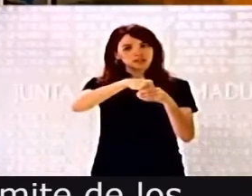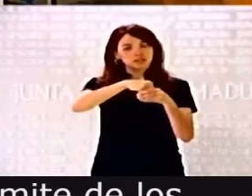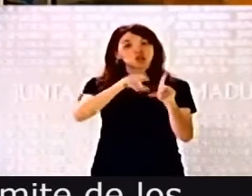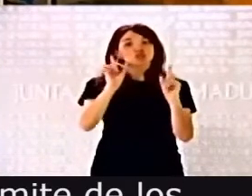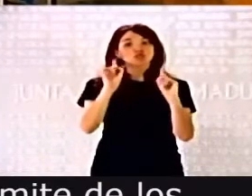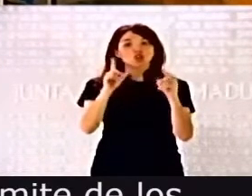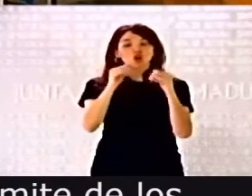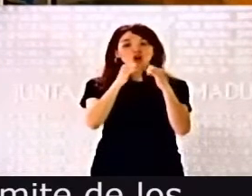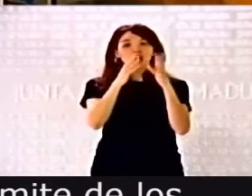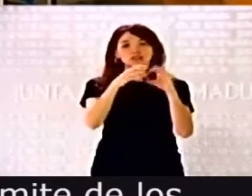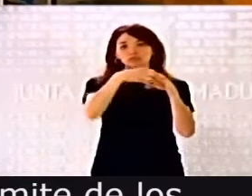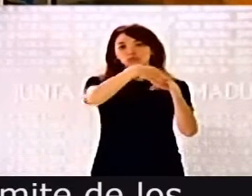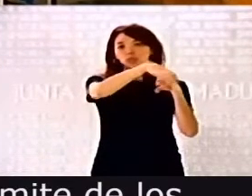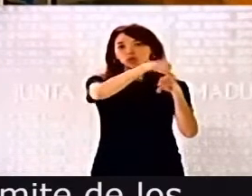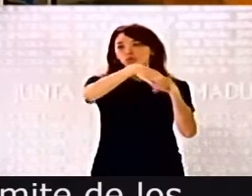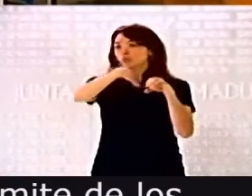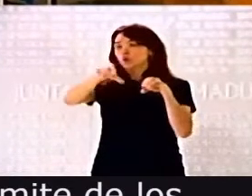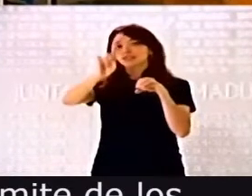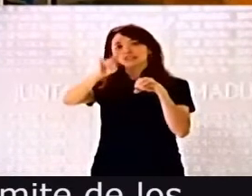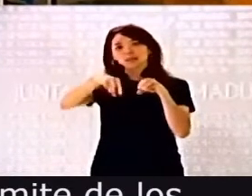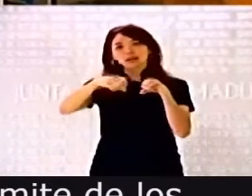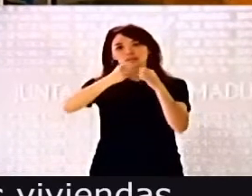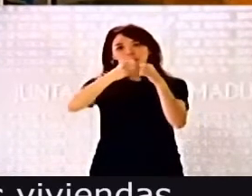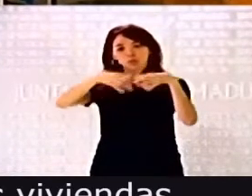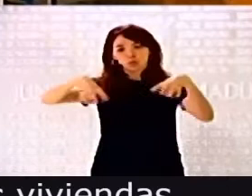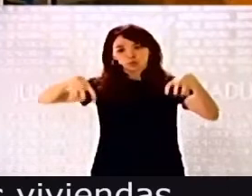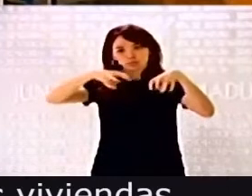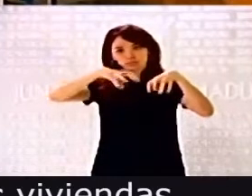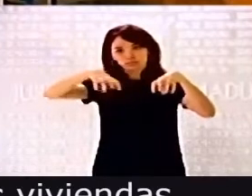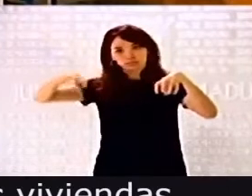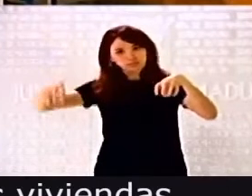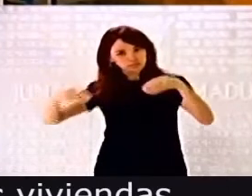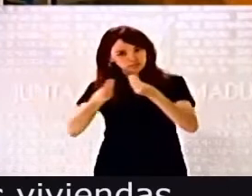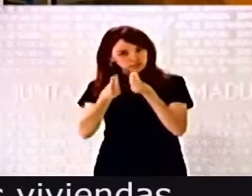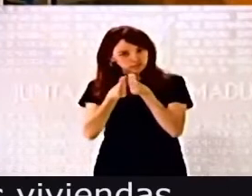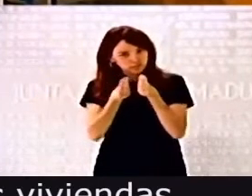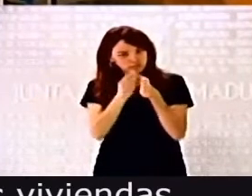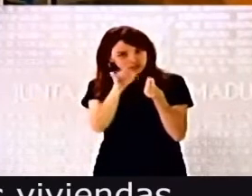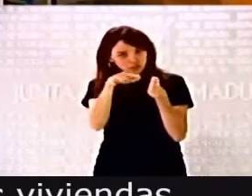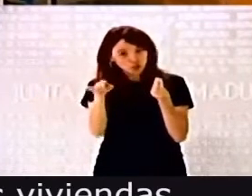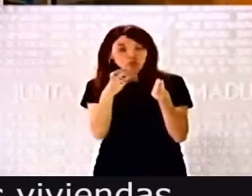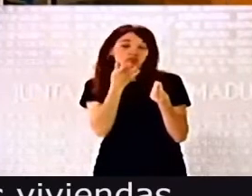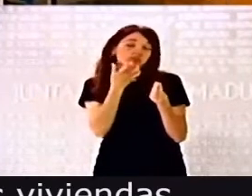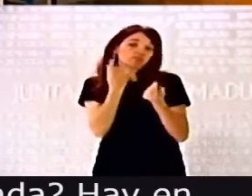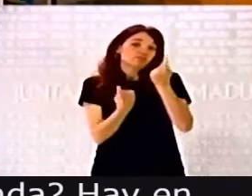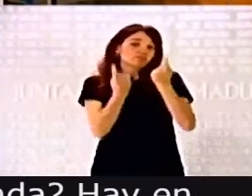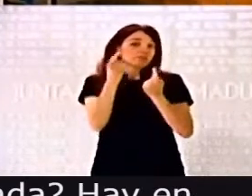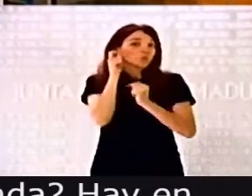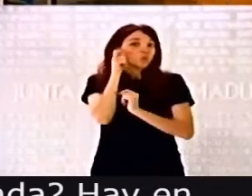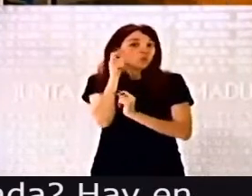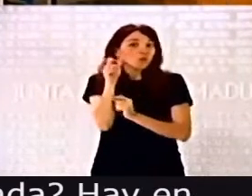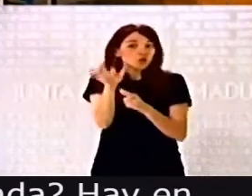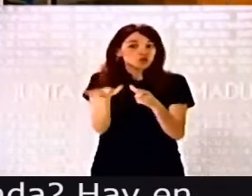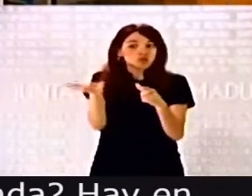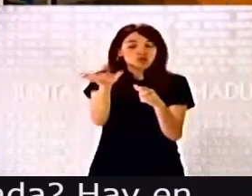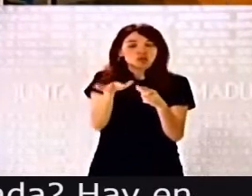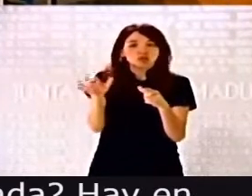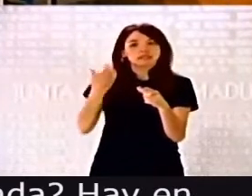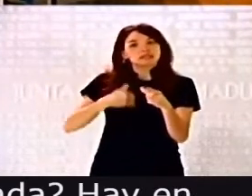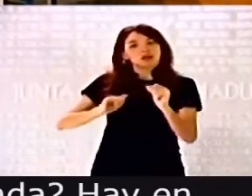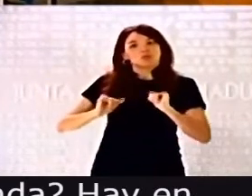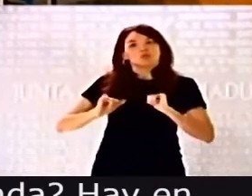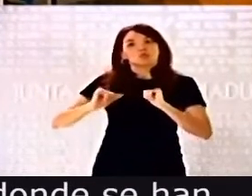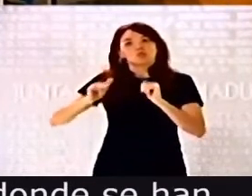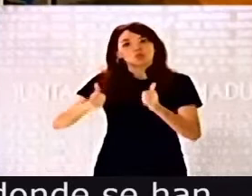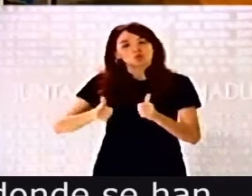viviendas aisladas, sino también las agrupaciones de vivienda. Hay en algunos casos, en poblaciones de Extremadura, donde se han iniciado por parte